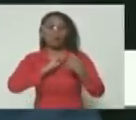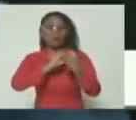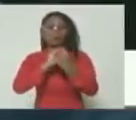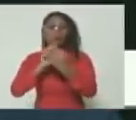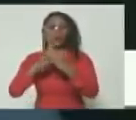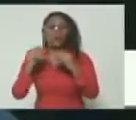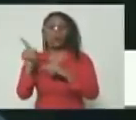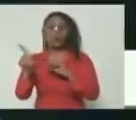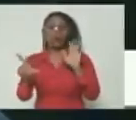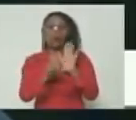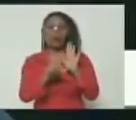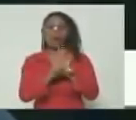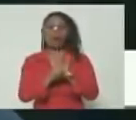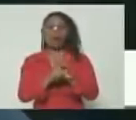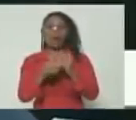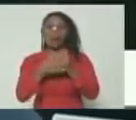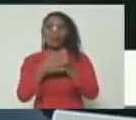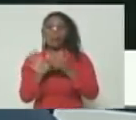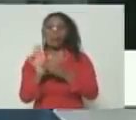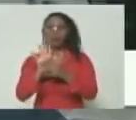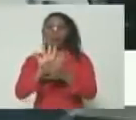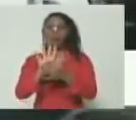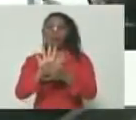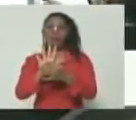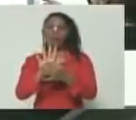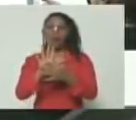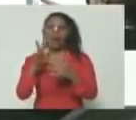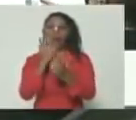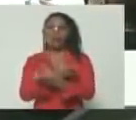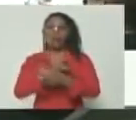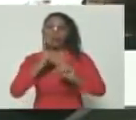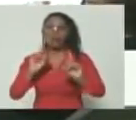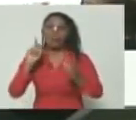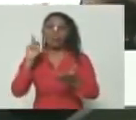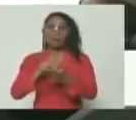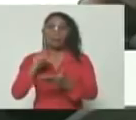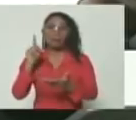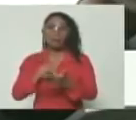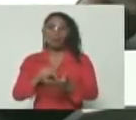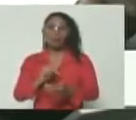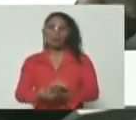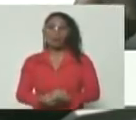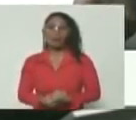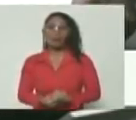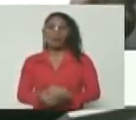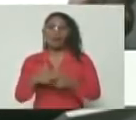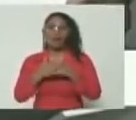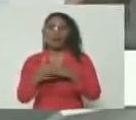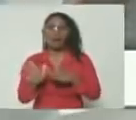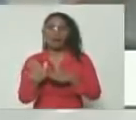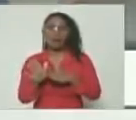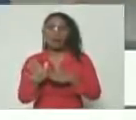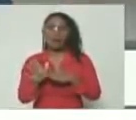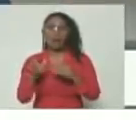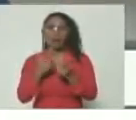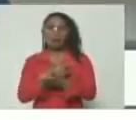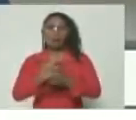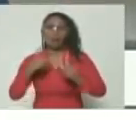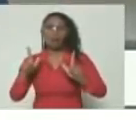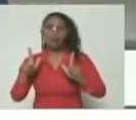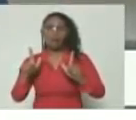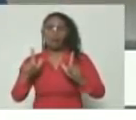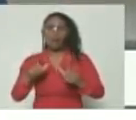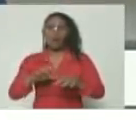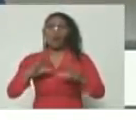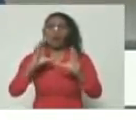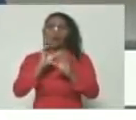leyes. Abramos las compuertas a la democracia, a la participación. Abramos las compuertas a las libertades,